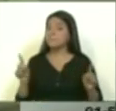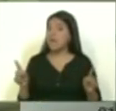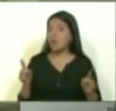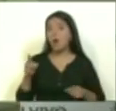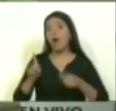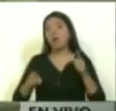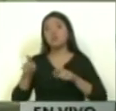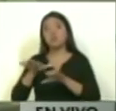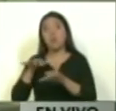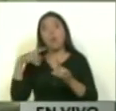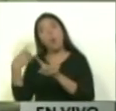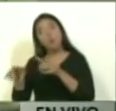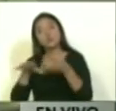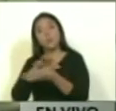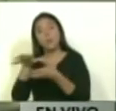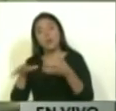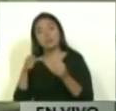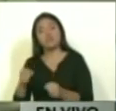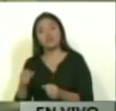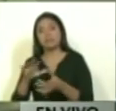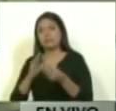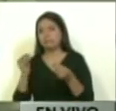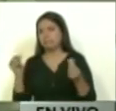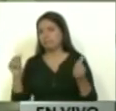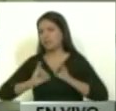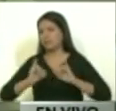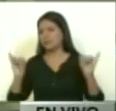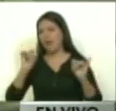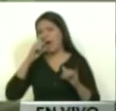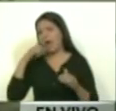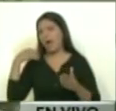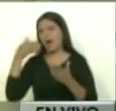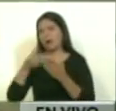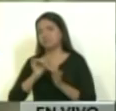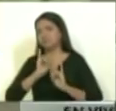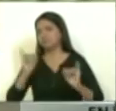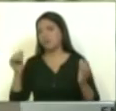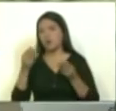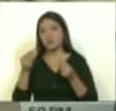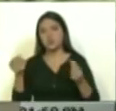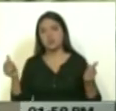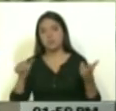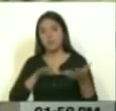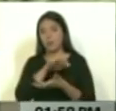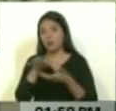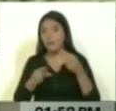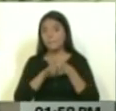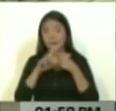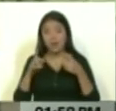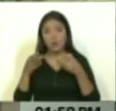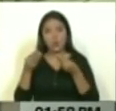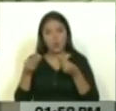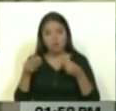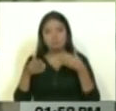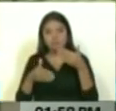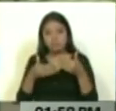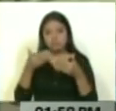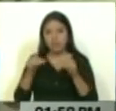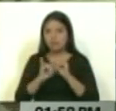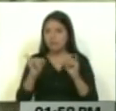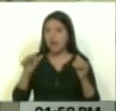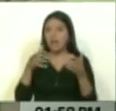otros problemas que tuvimos fueron superados hace muchísimo tiempo. Y una vez que vayamos superando los estragos de la